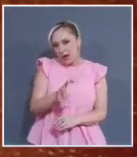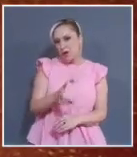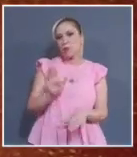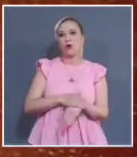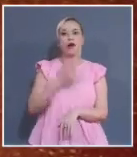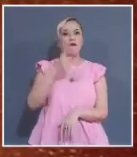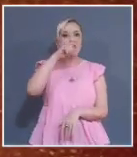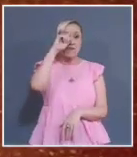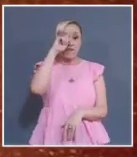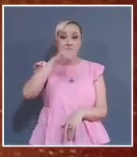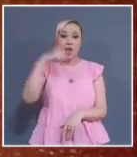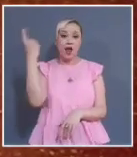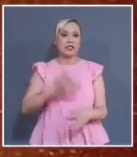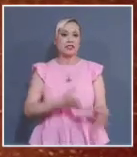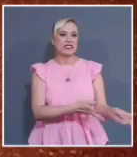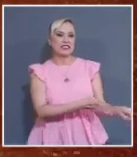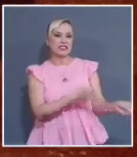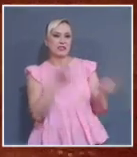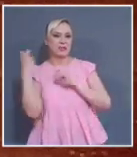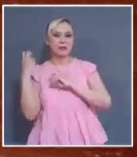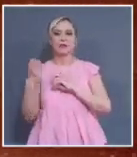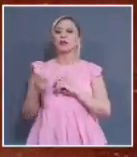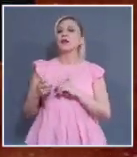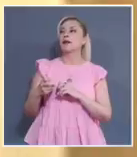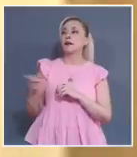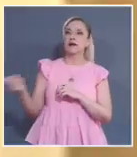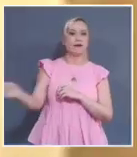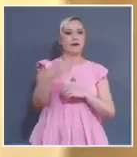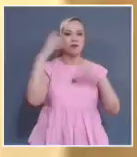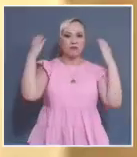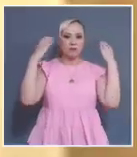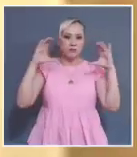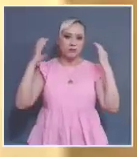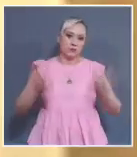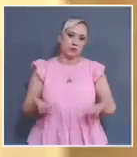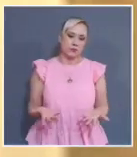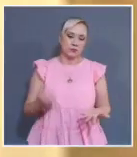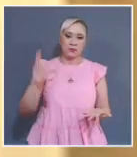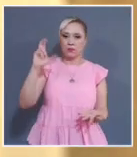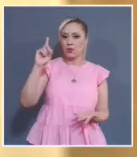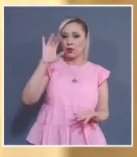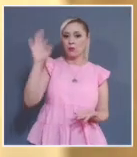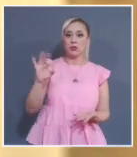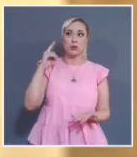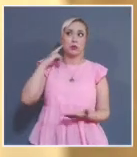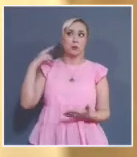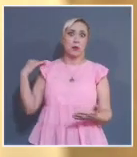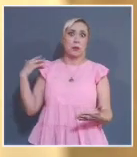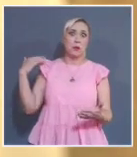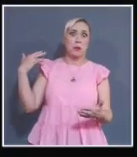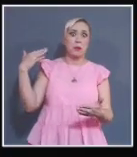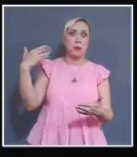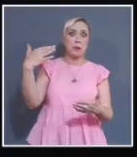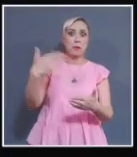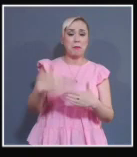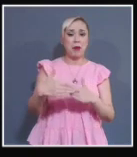personas, un delito que ha incrementado 30% de 2020 a la fecha, especialmente en sitios como el barrio de La Merced, donde